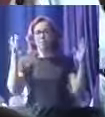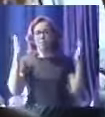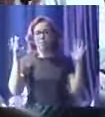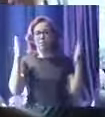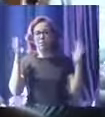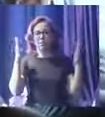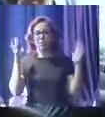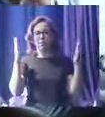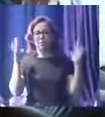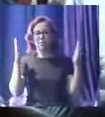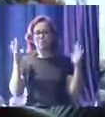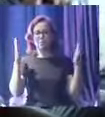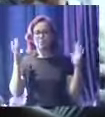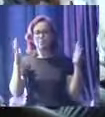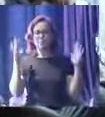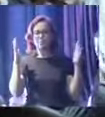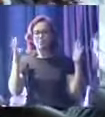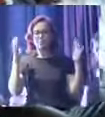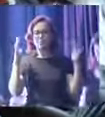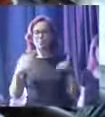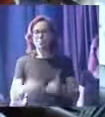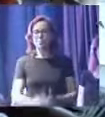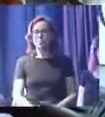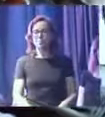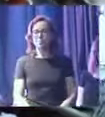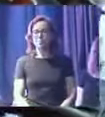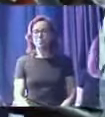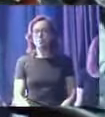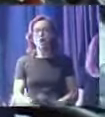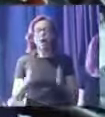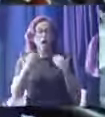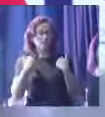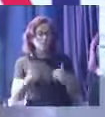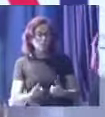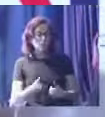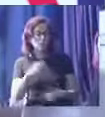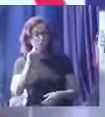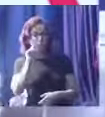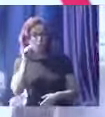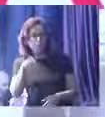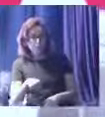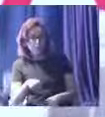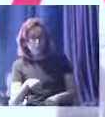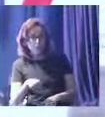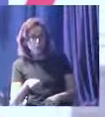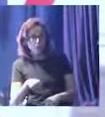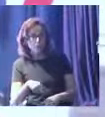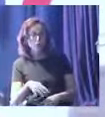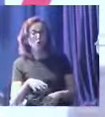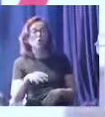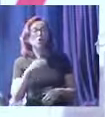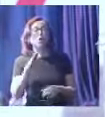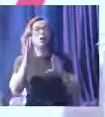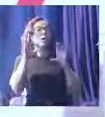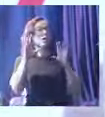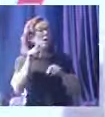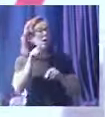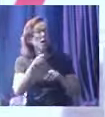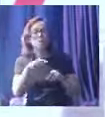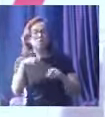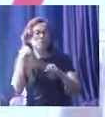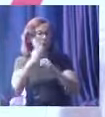Actitud Montevideo es centrar todo ese aparato